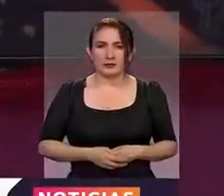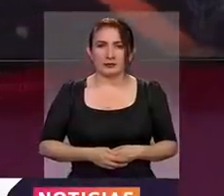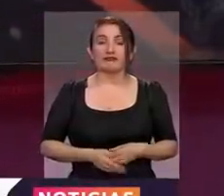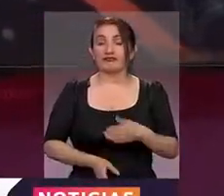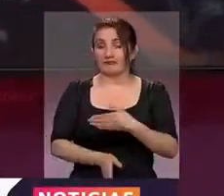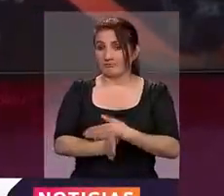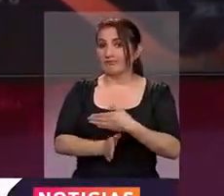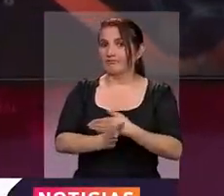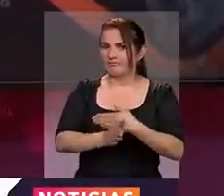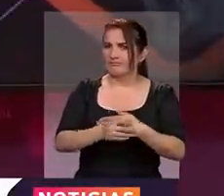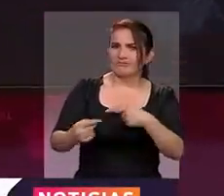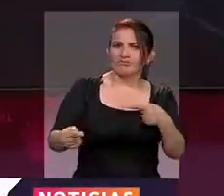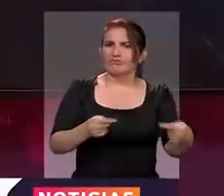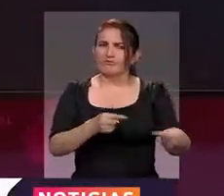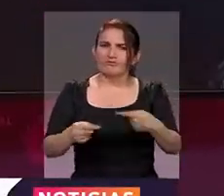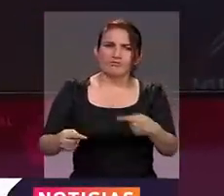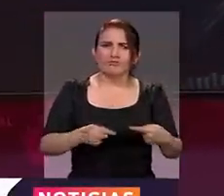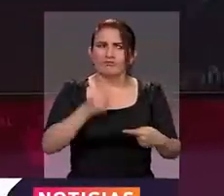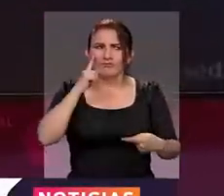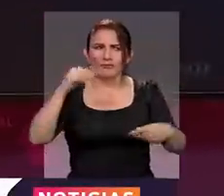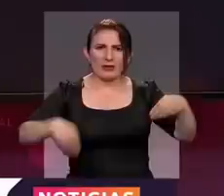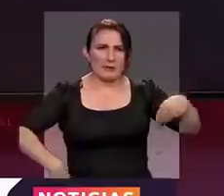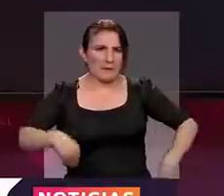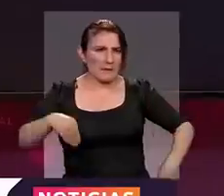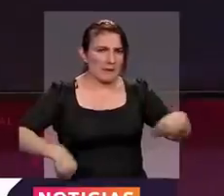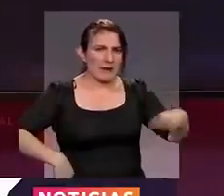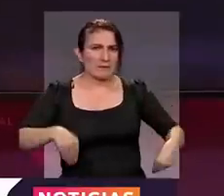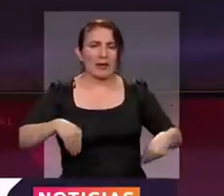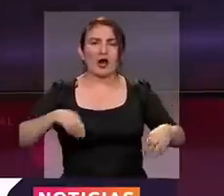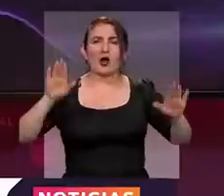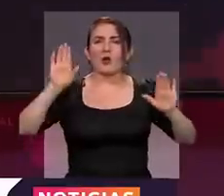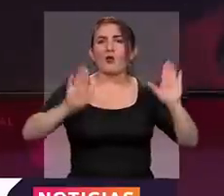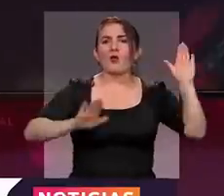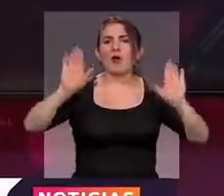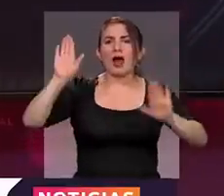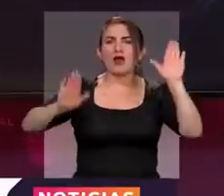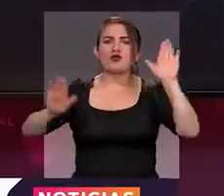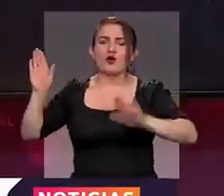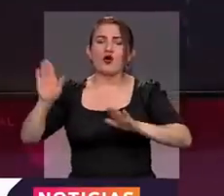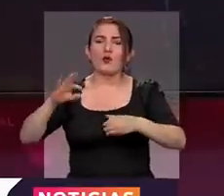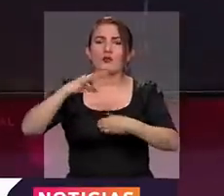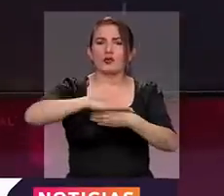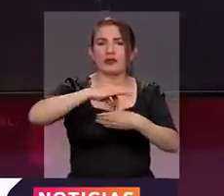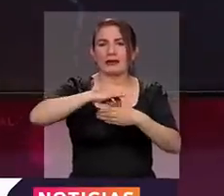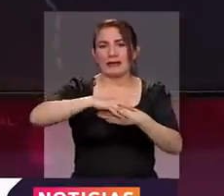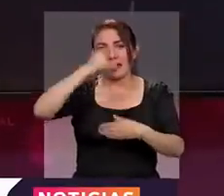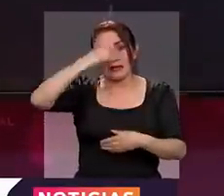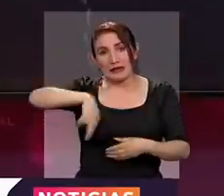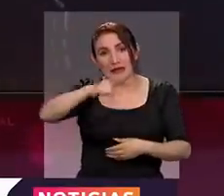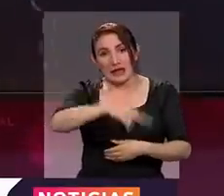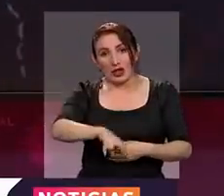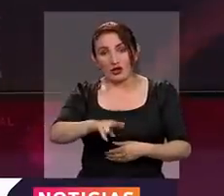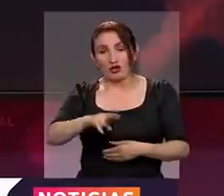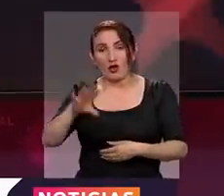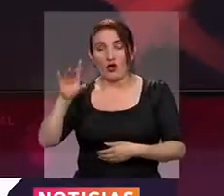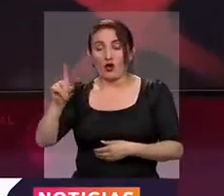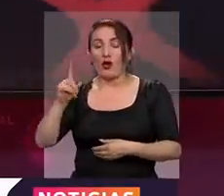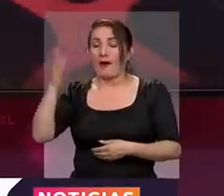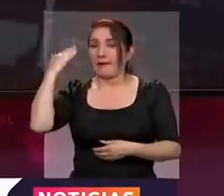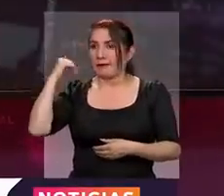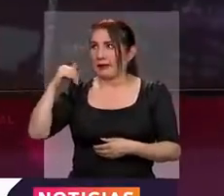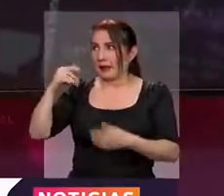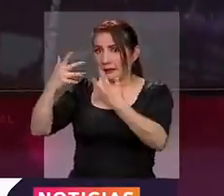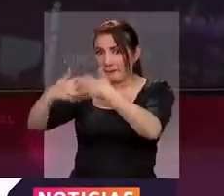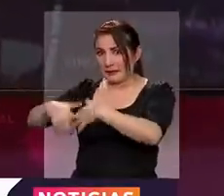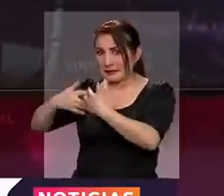Y sigue la polémica por cuenta del presunto fraude que en su labor de jurado de votación habría cometido el nieto de un reconocido empresario del país el pasado 13